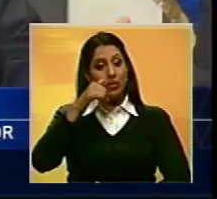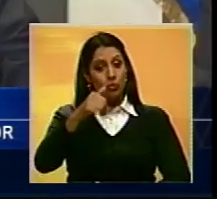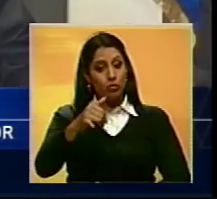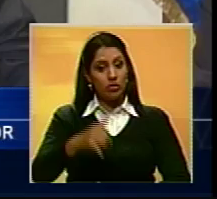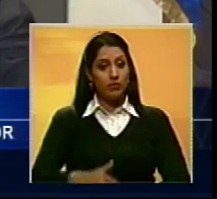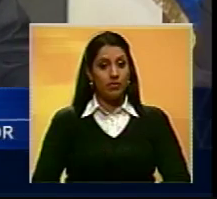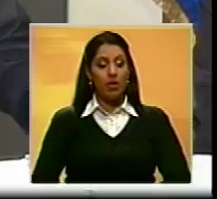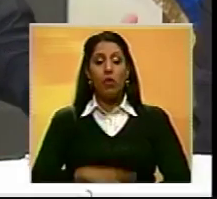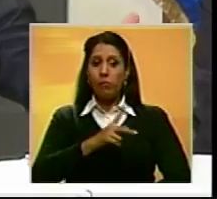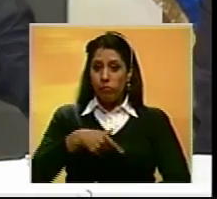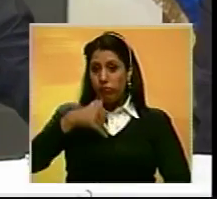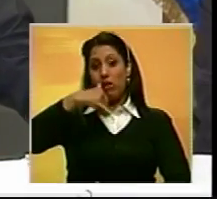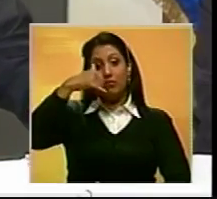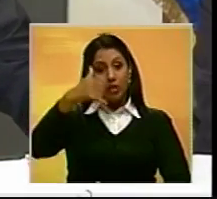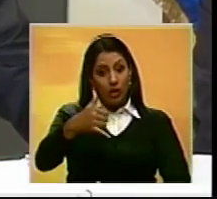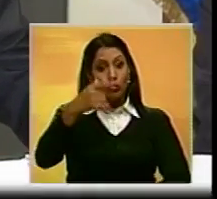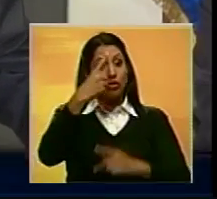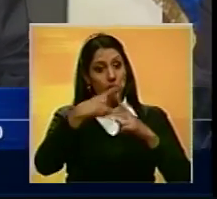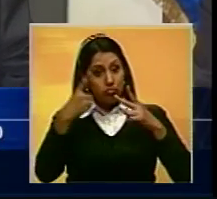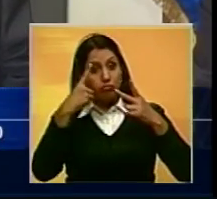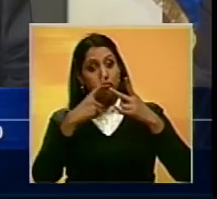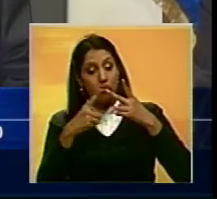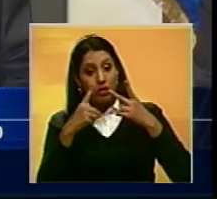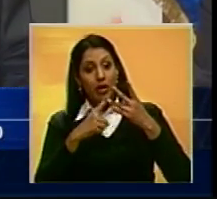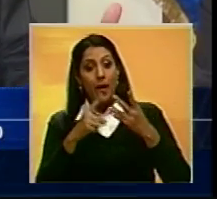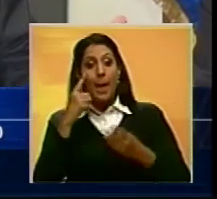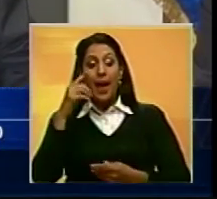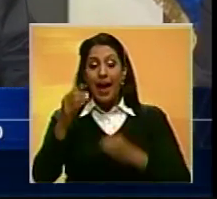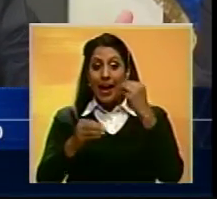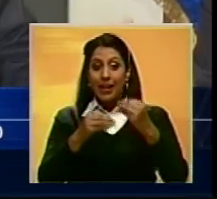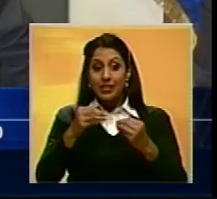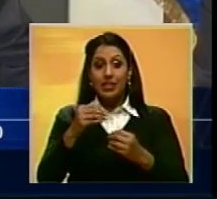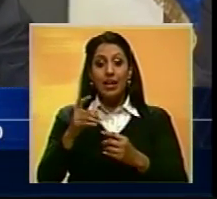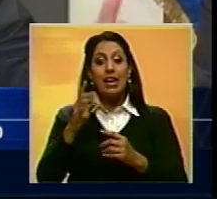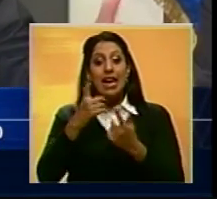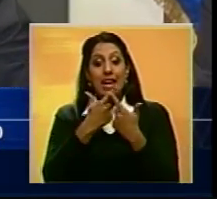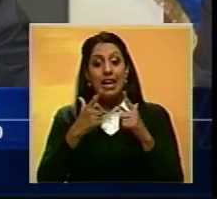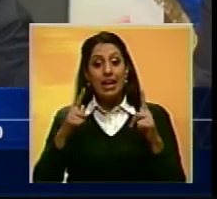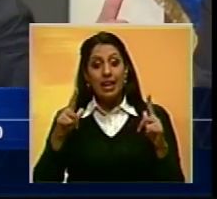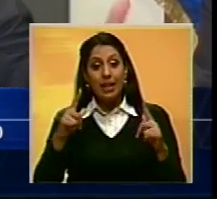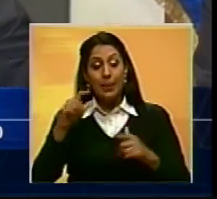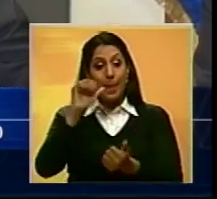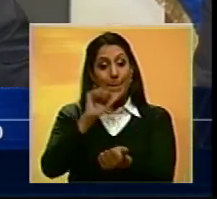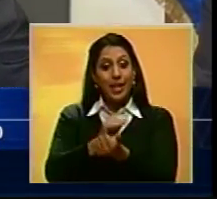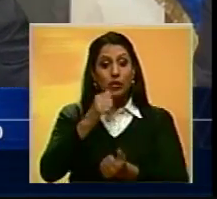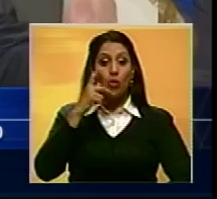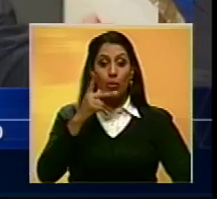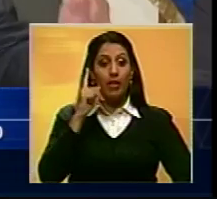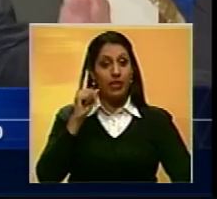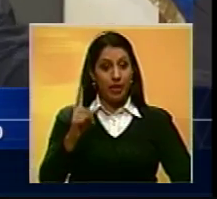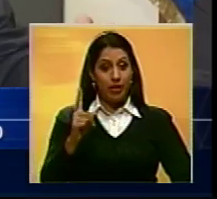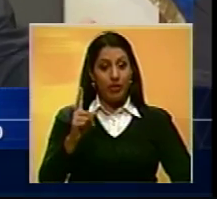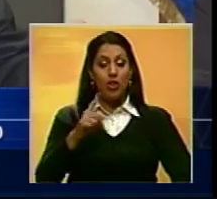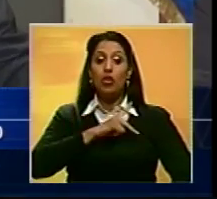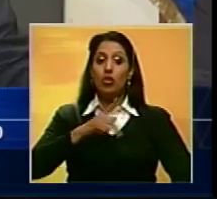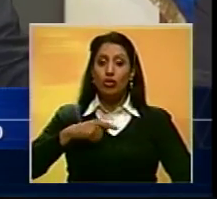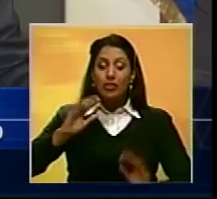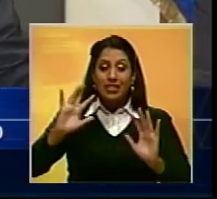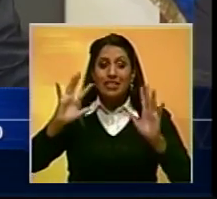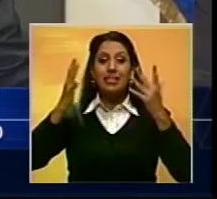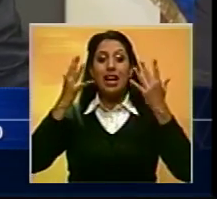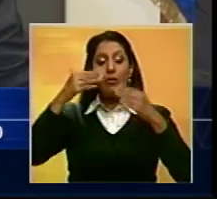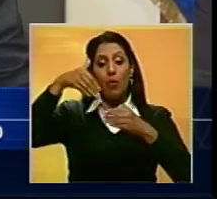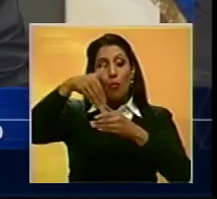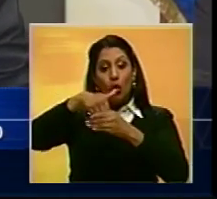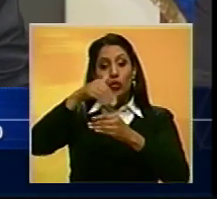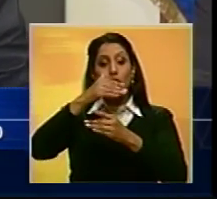denunciadas. Hemos demandado, entre otros, el que se produzcan liberaciones de presos políticos o el rescate del